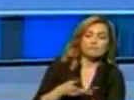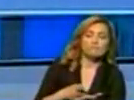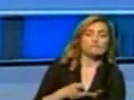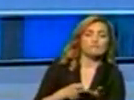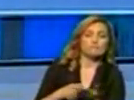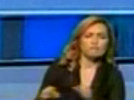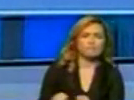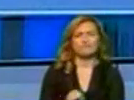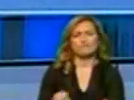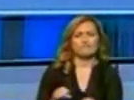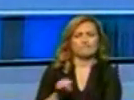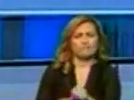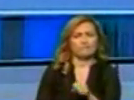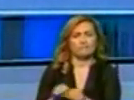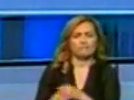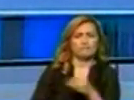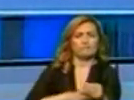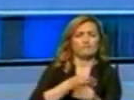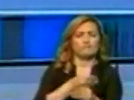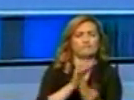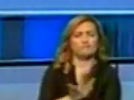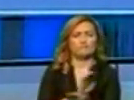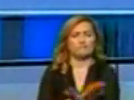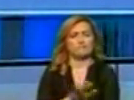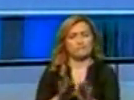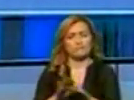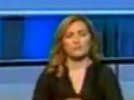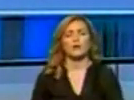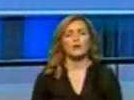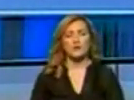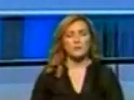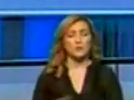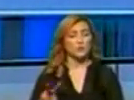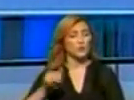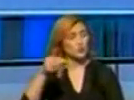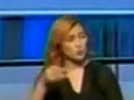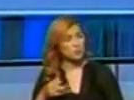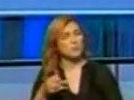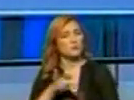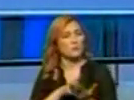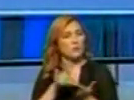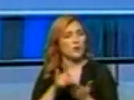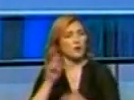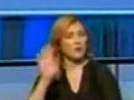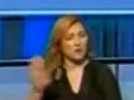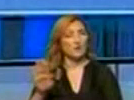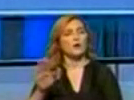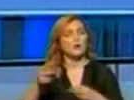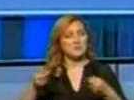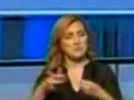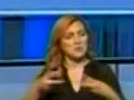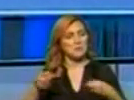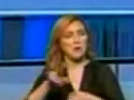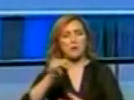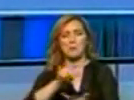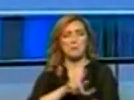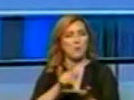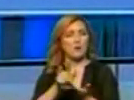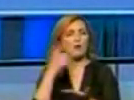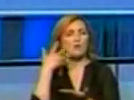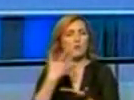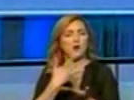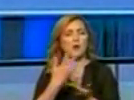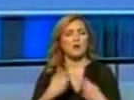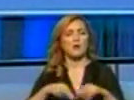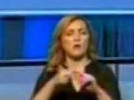siniestros y devoluciones a la Seguridad Social. No obstante, el incumplimiento de pago por parte de Sucre se mantiene y a la fecha la deuda